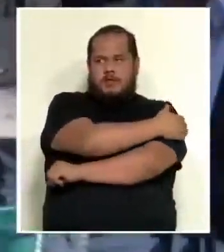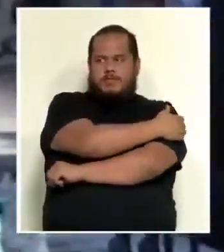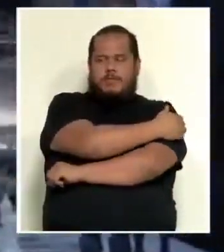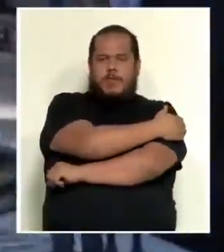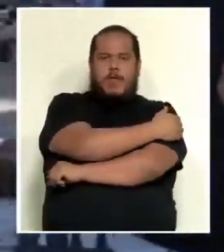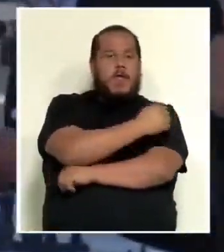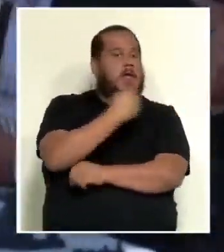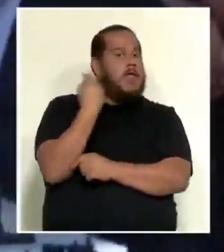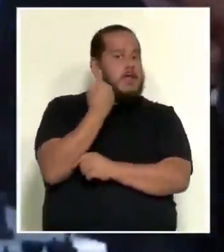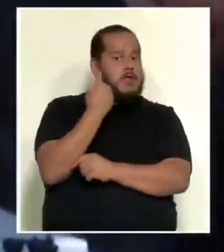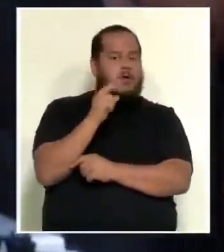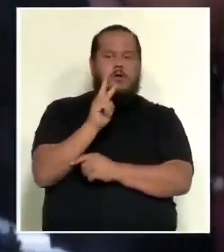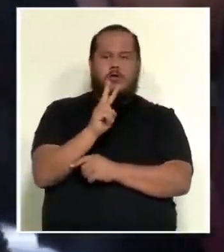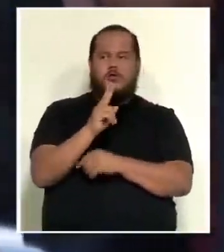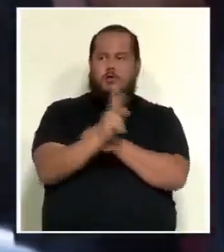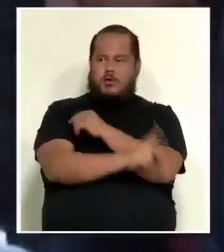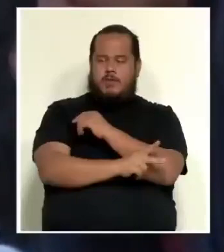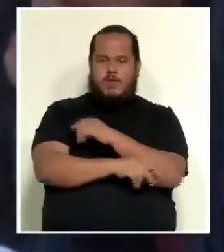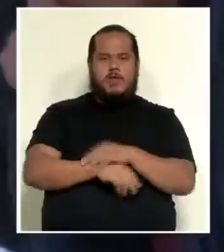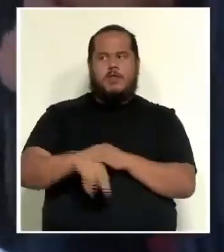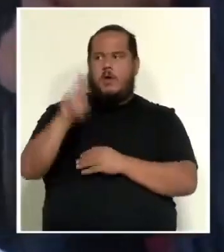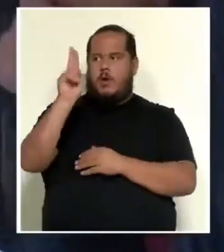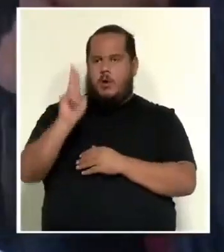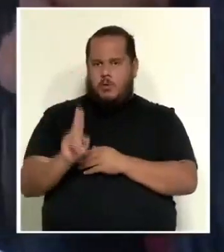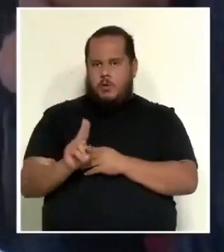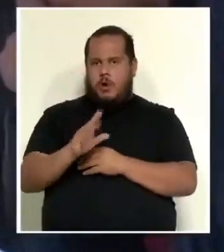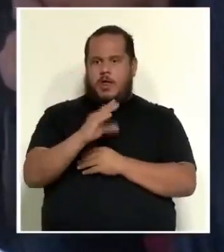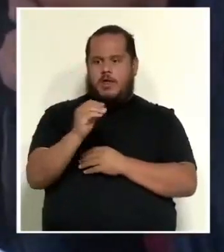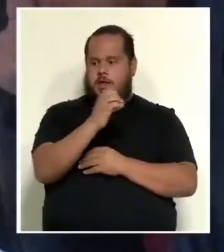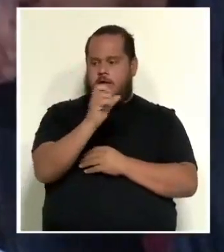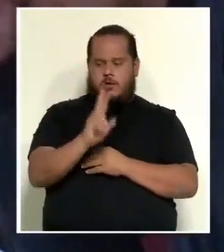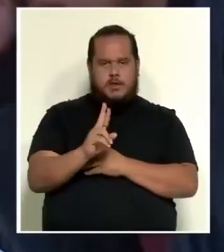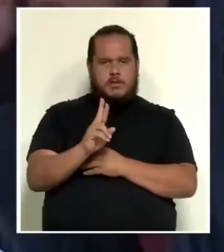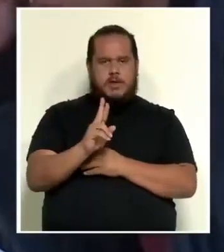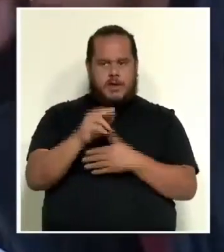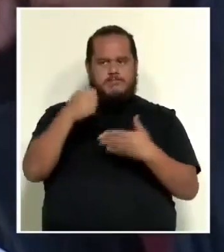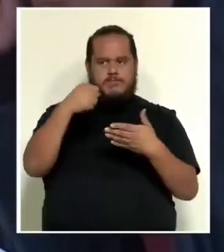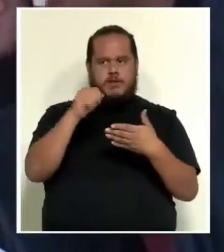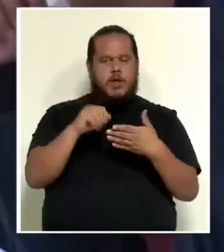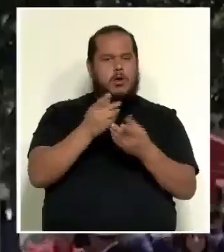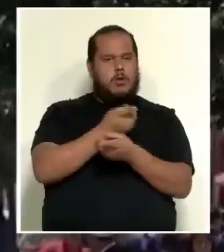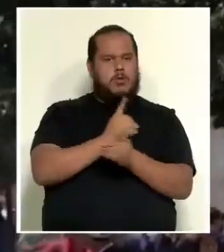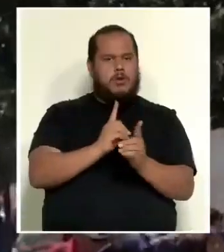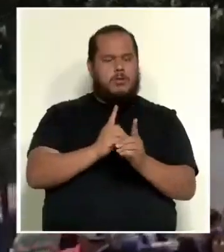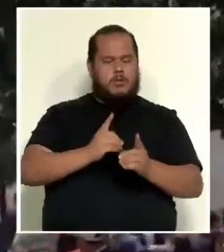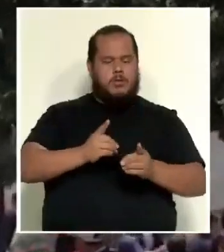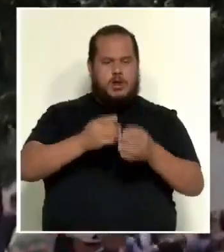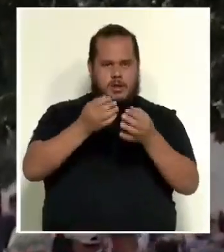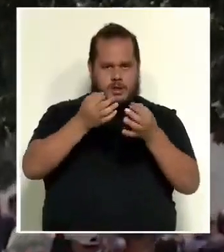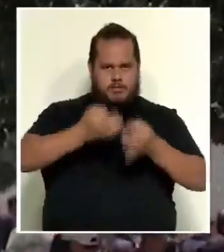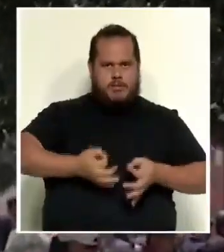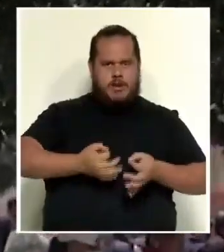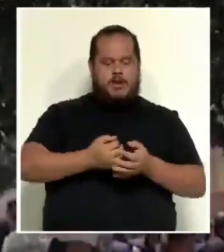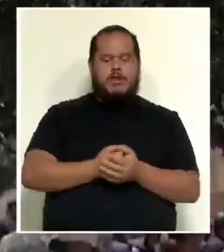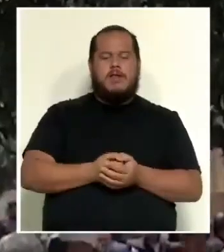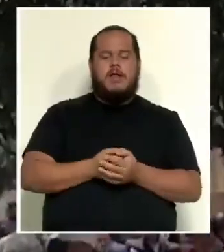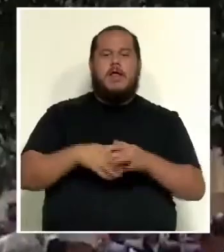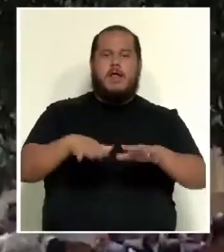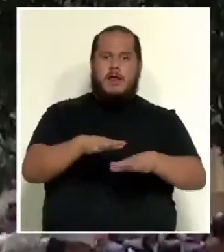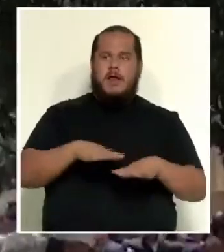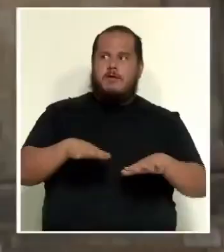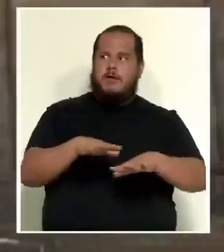solo 2 países, Uruguay y Costa Rica, califican como democracias plenas. La región